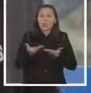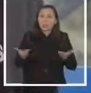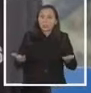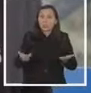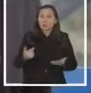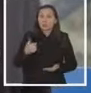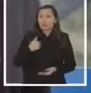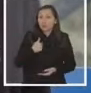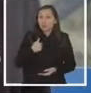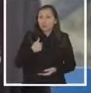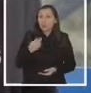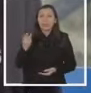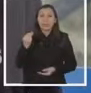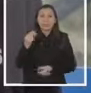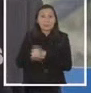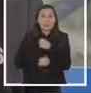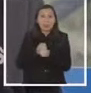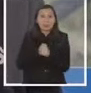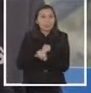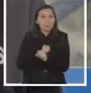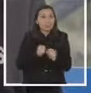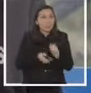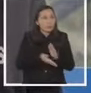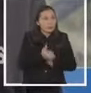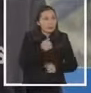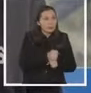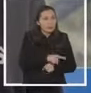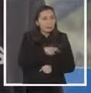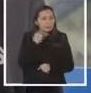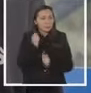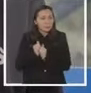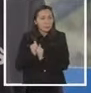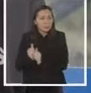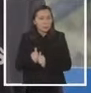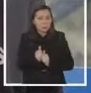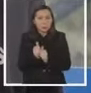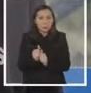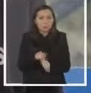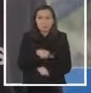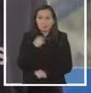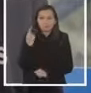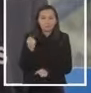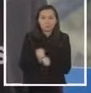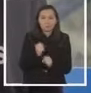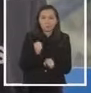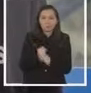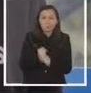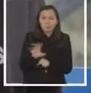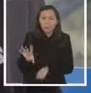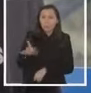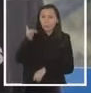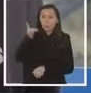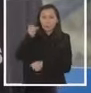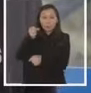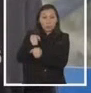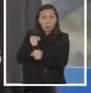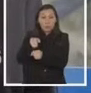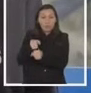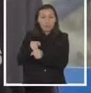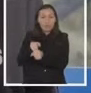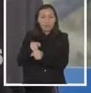yo, 13 años no podía trabajar. No podía trabajar y encontré un trabajo